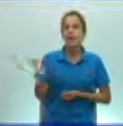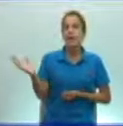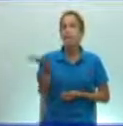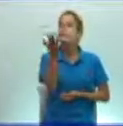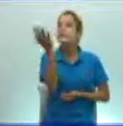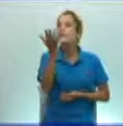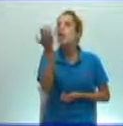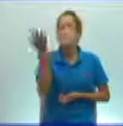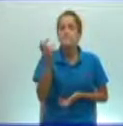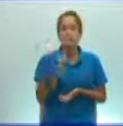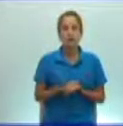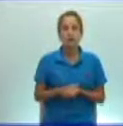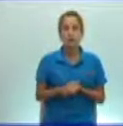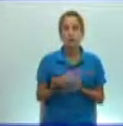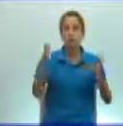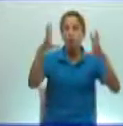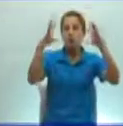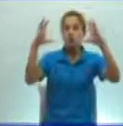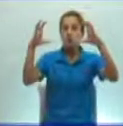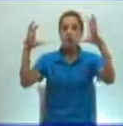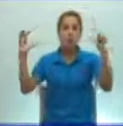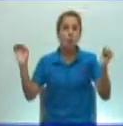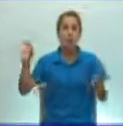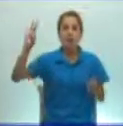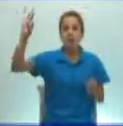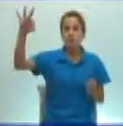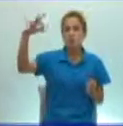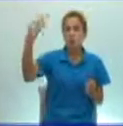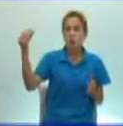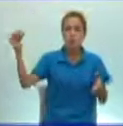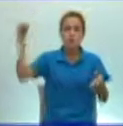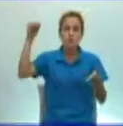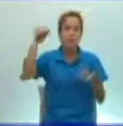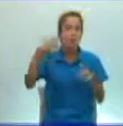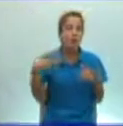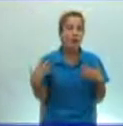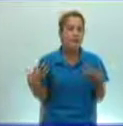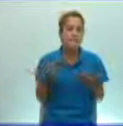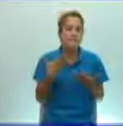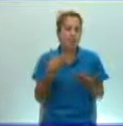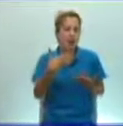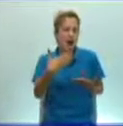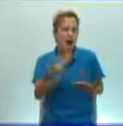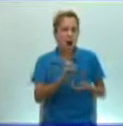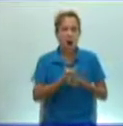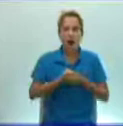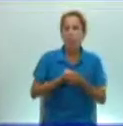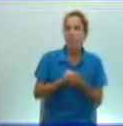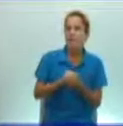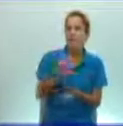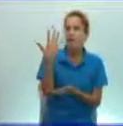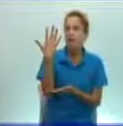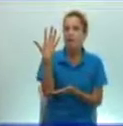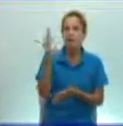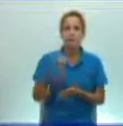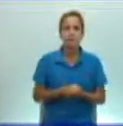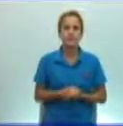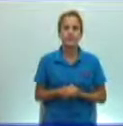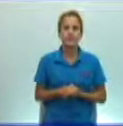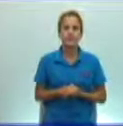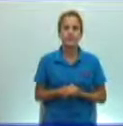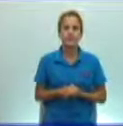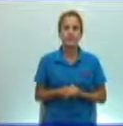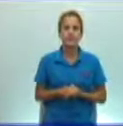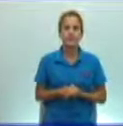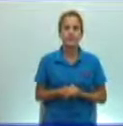El viento, la nube y el sol fueron los mejores amigos del sabicú. A continuación